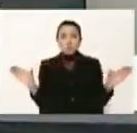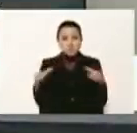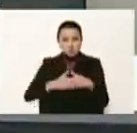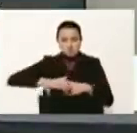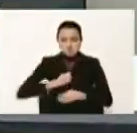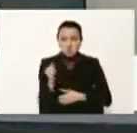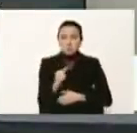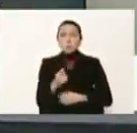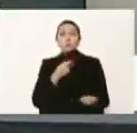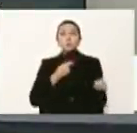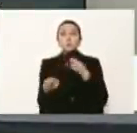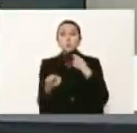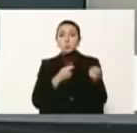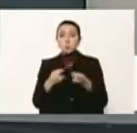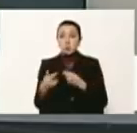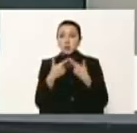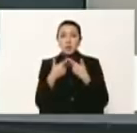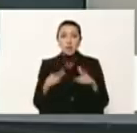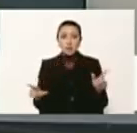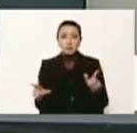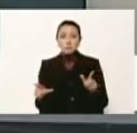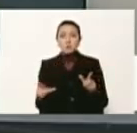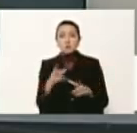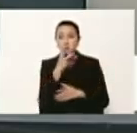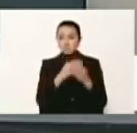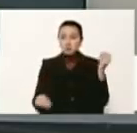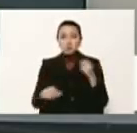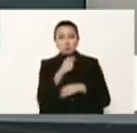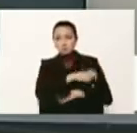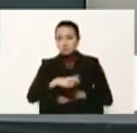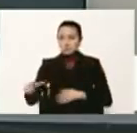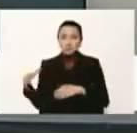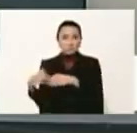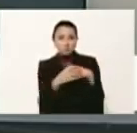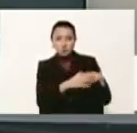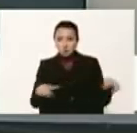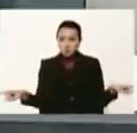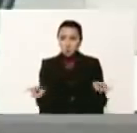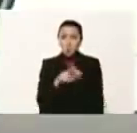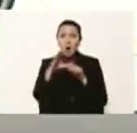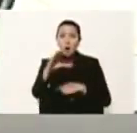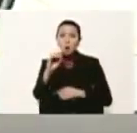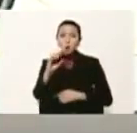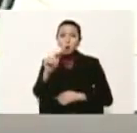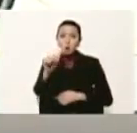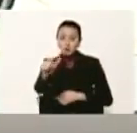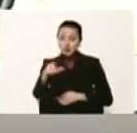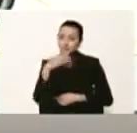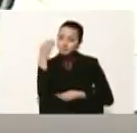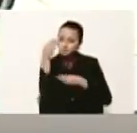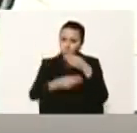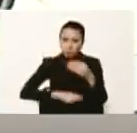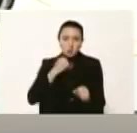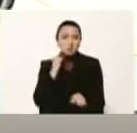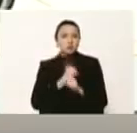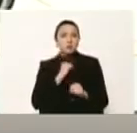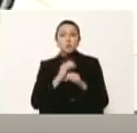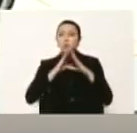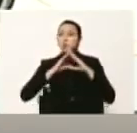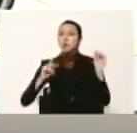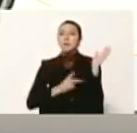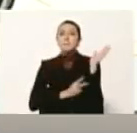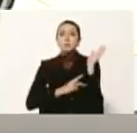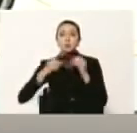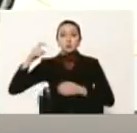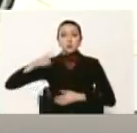está liberada de la delincuencia. Así lo vamos a hacer en la Cota 905 y con todas las